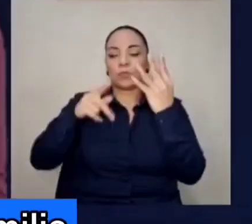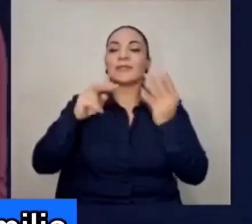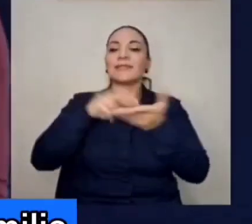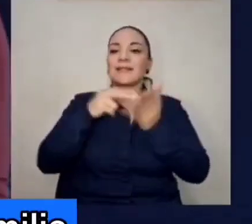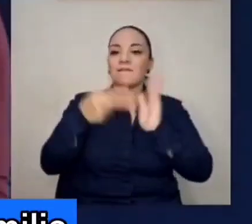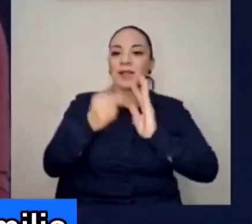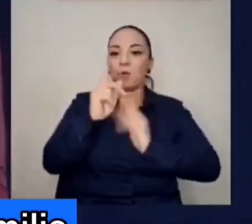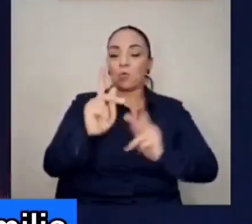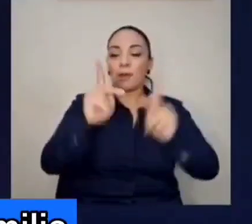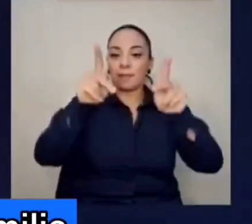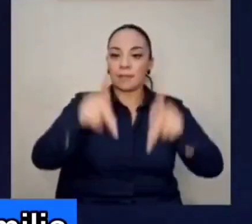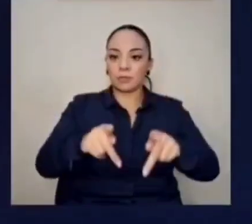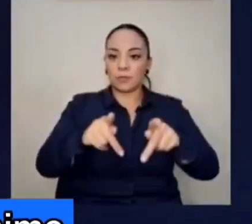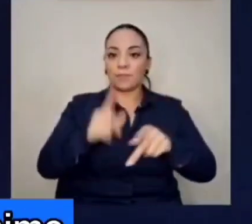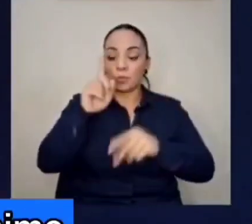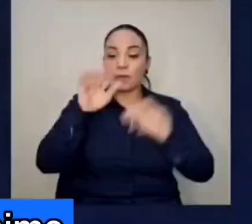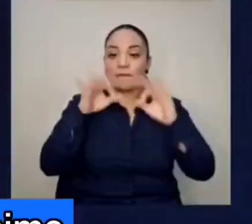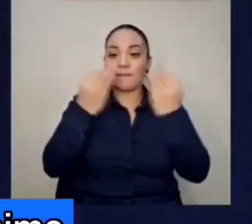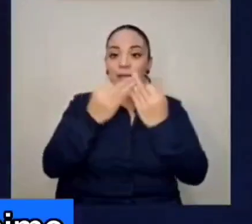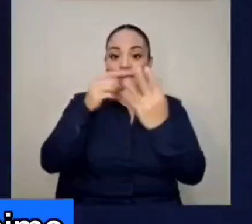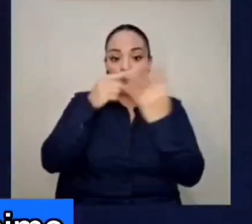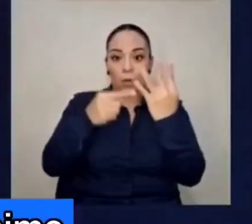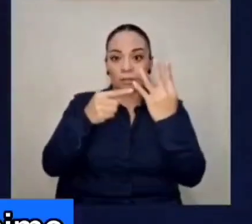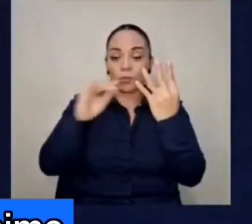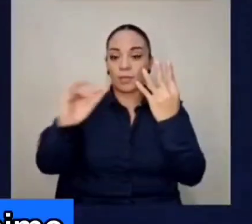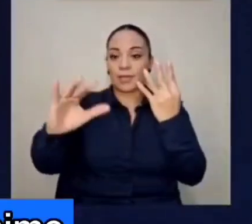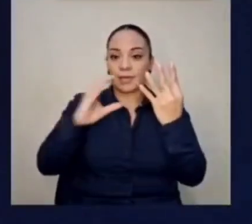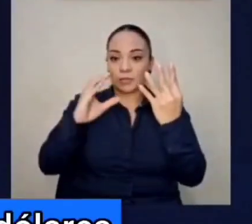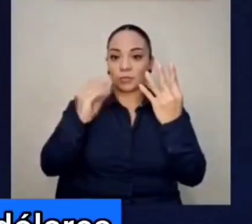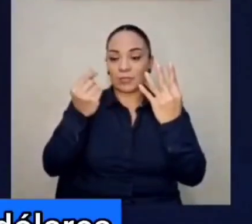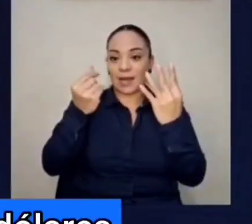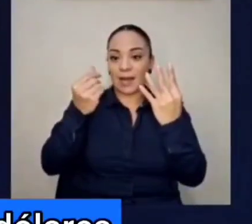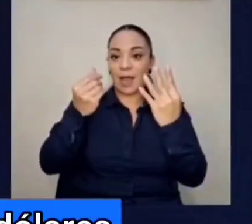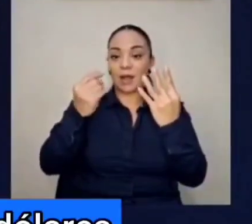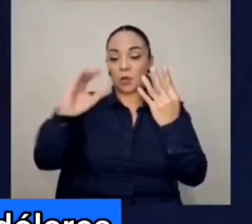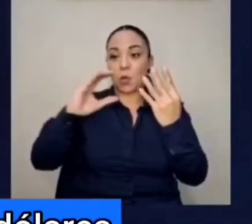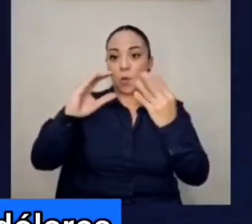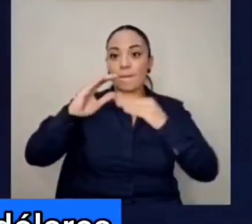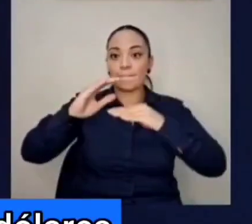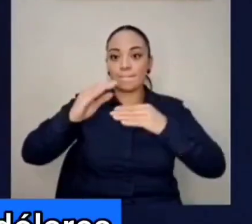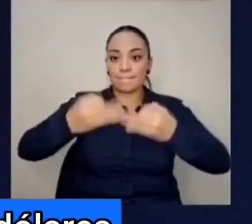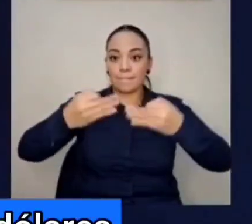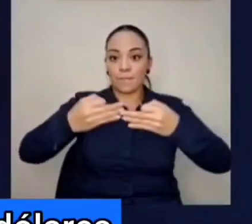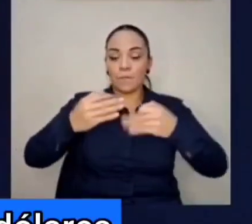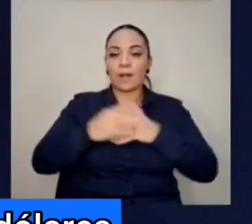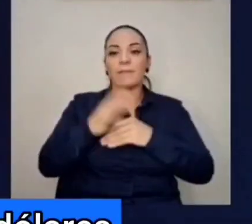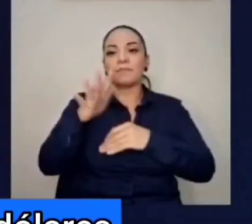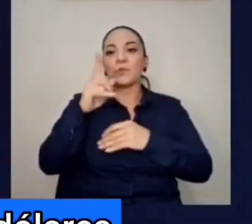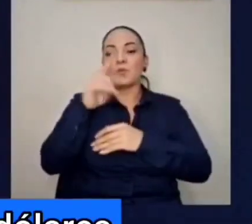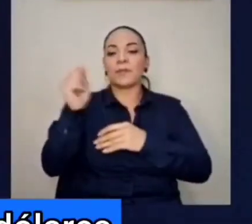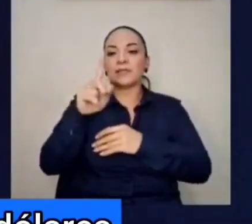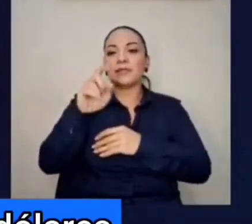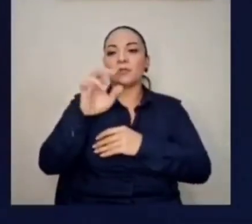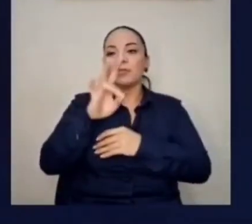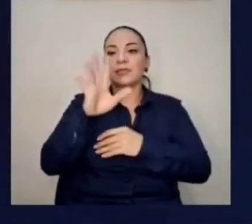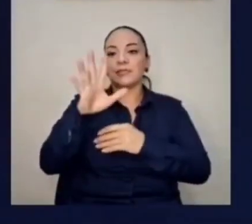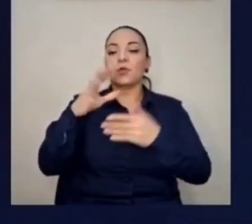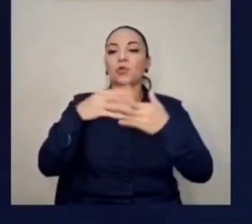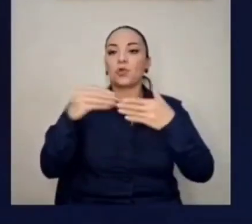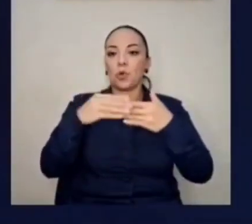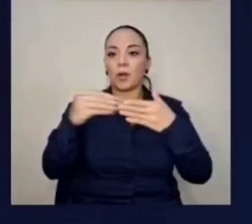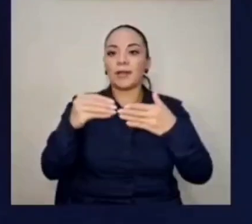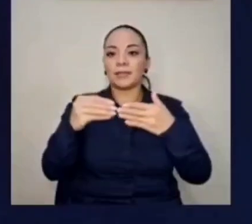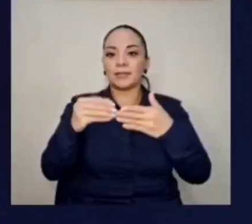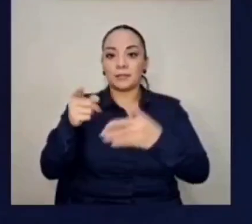una persona de una familia de 4 con un ingreso de salario mínimo formal en Costa Rica vive al mes con $175, lo cual es